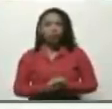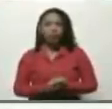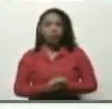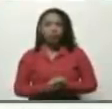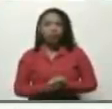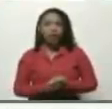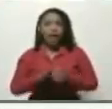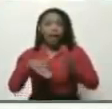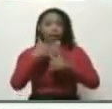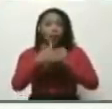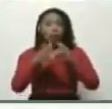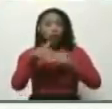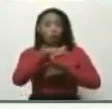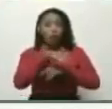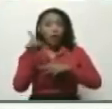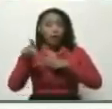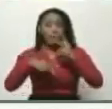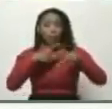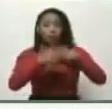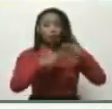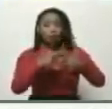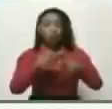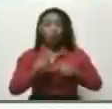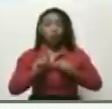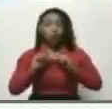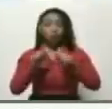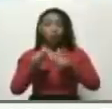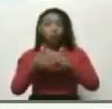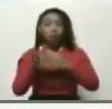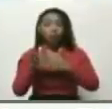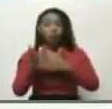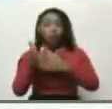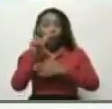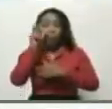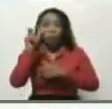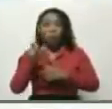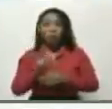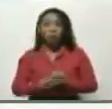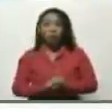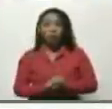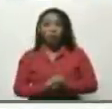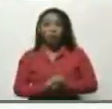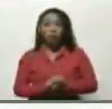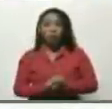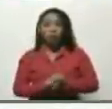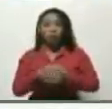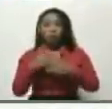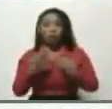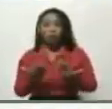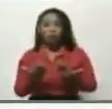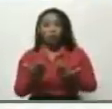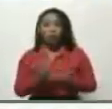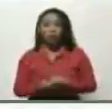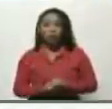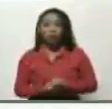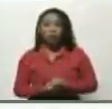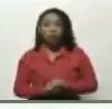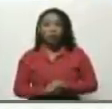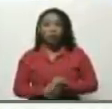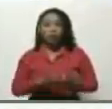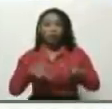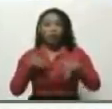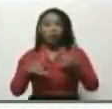después de todo ese proceso aparece Carlos Marx y señala que los